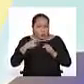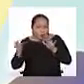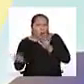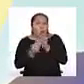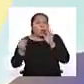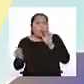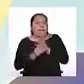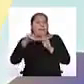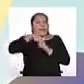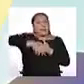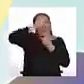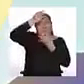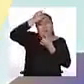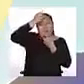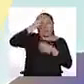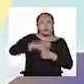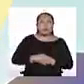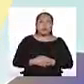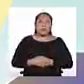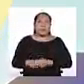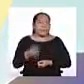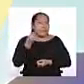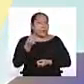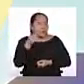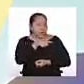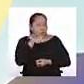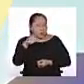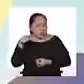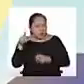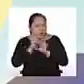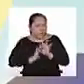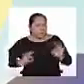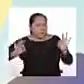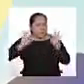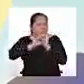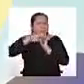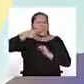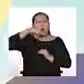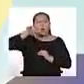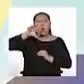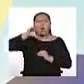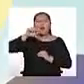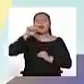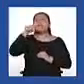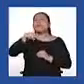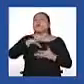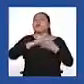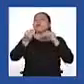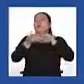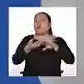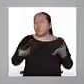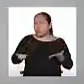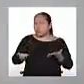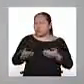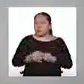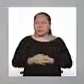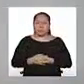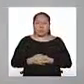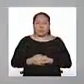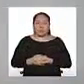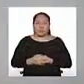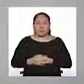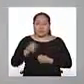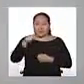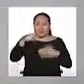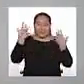esta información? ¿Por qué son importantes las huacas como fuente histórica? Y ahí